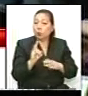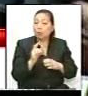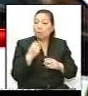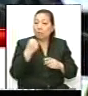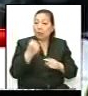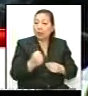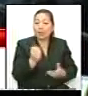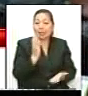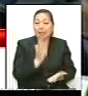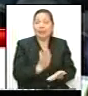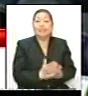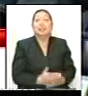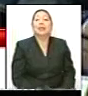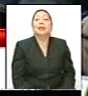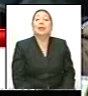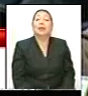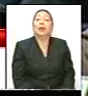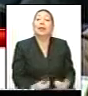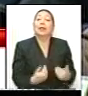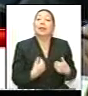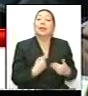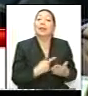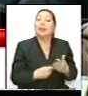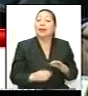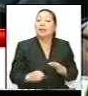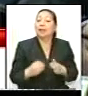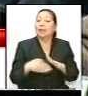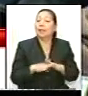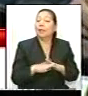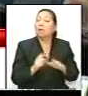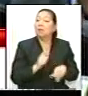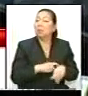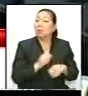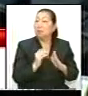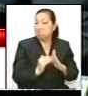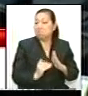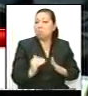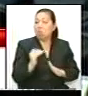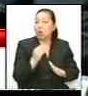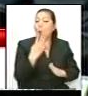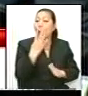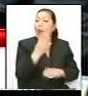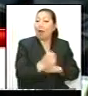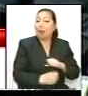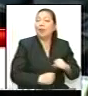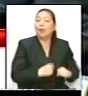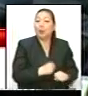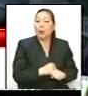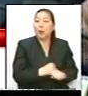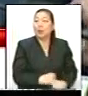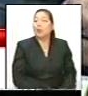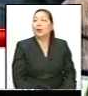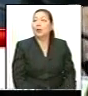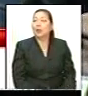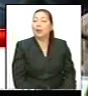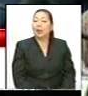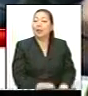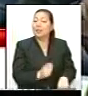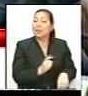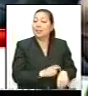potestad sancionadora debe ejercerse dentro de un periodo máximo de 4 años,